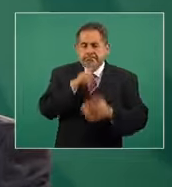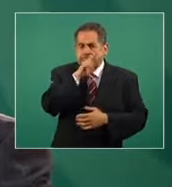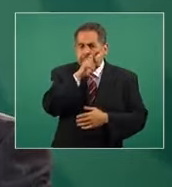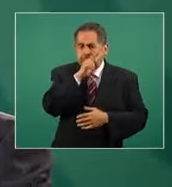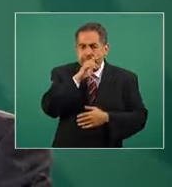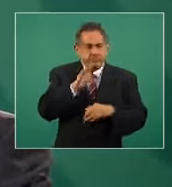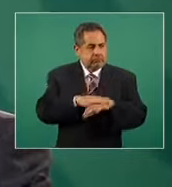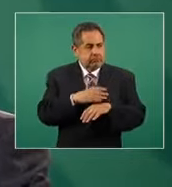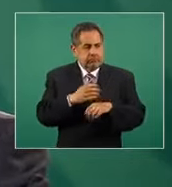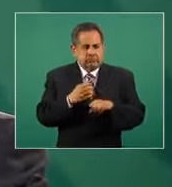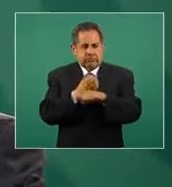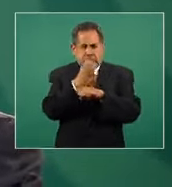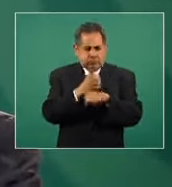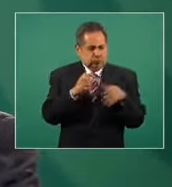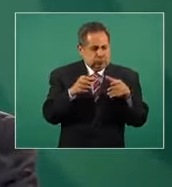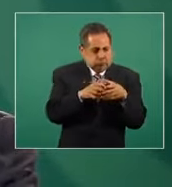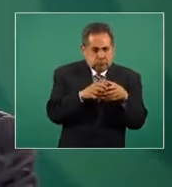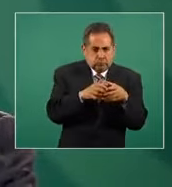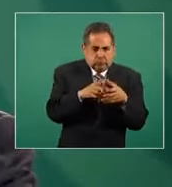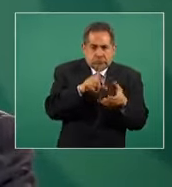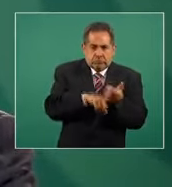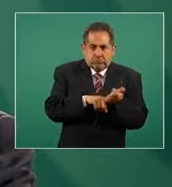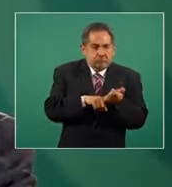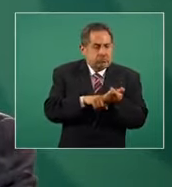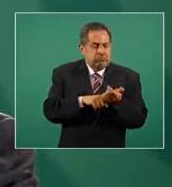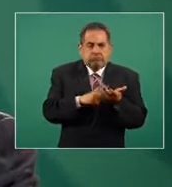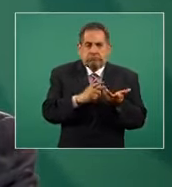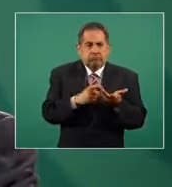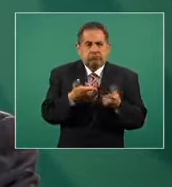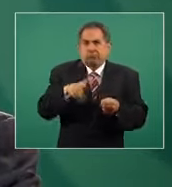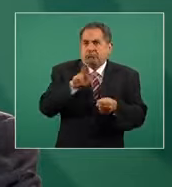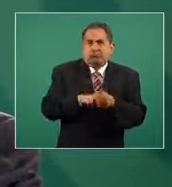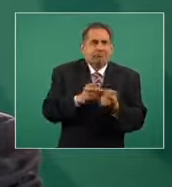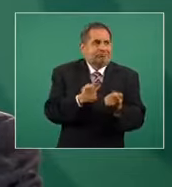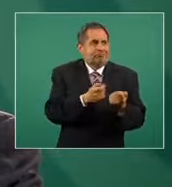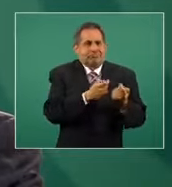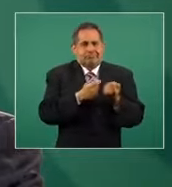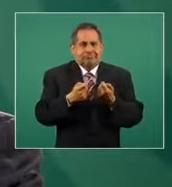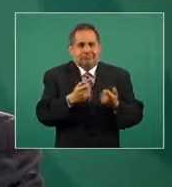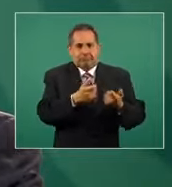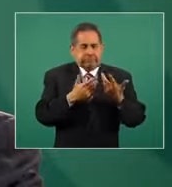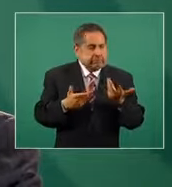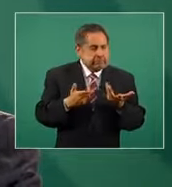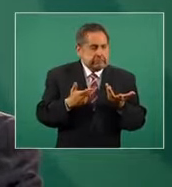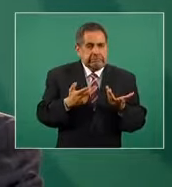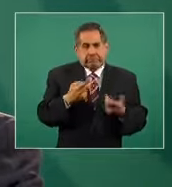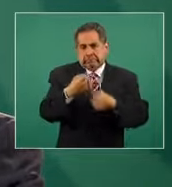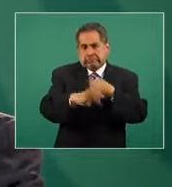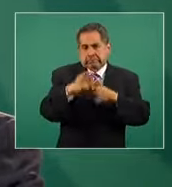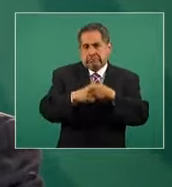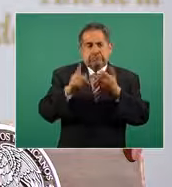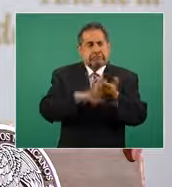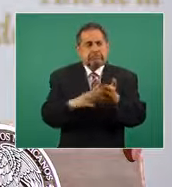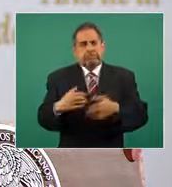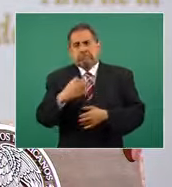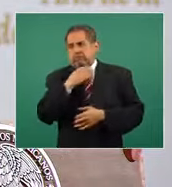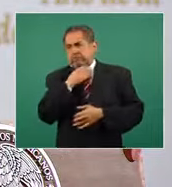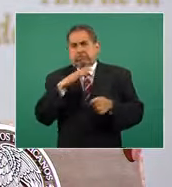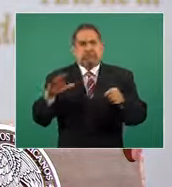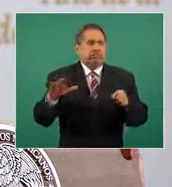aunque es un estado pequeño, tiene una muy limitada capacidad hospitalaria y puede haber un riesgo importante de